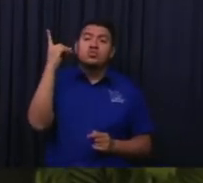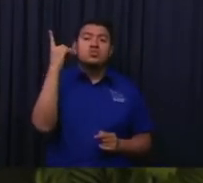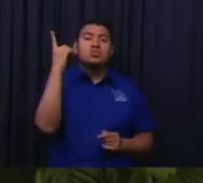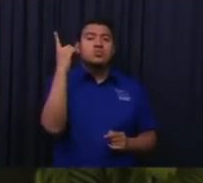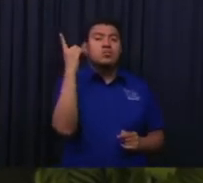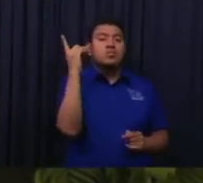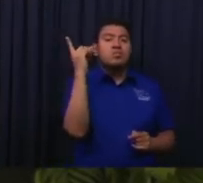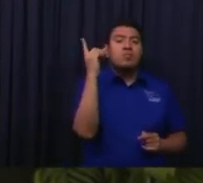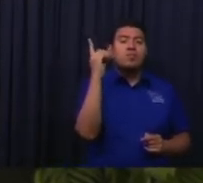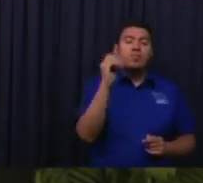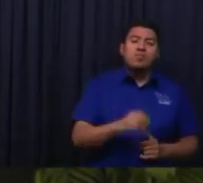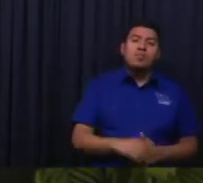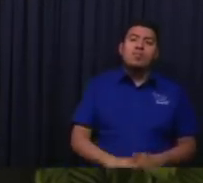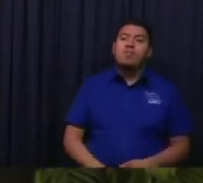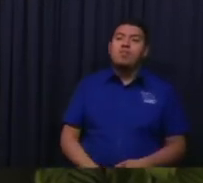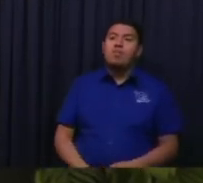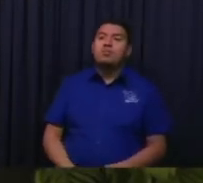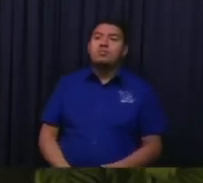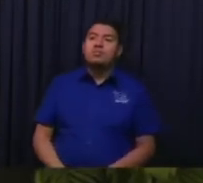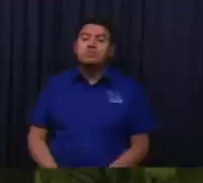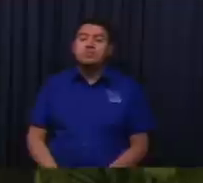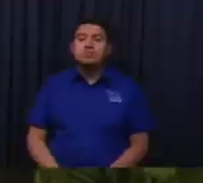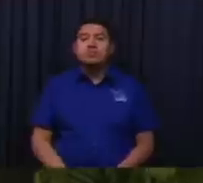hermanos, familias completas.